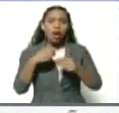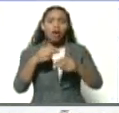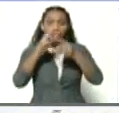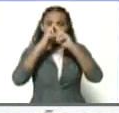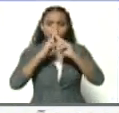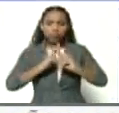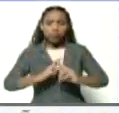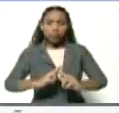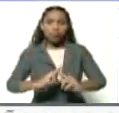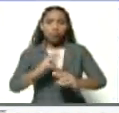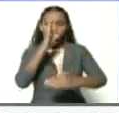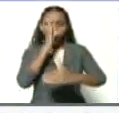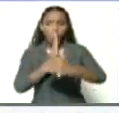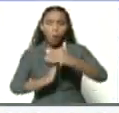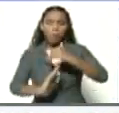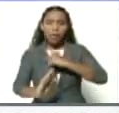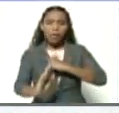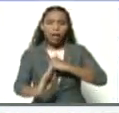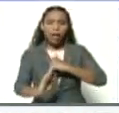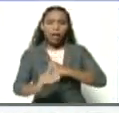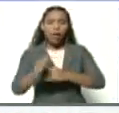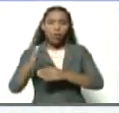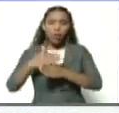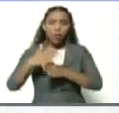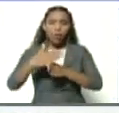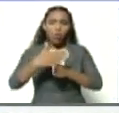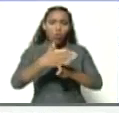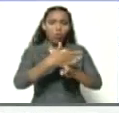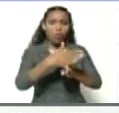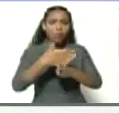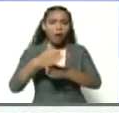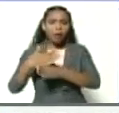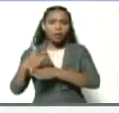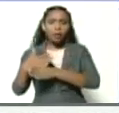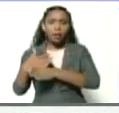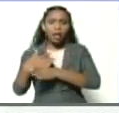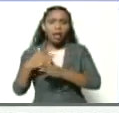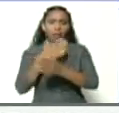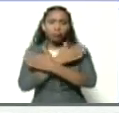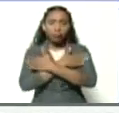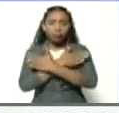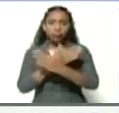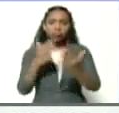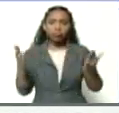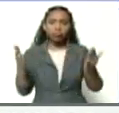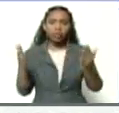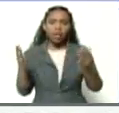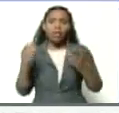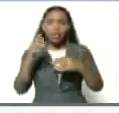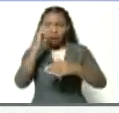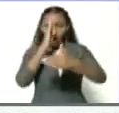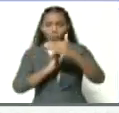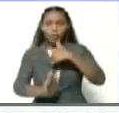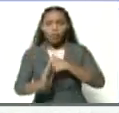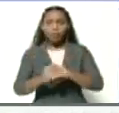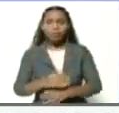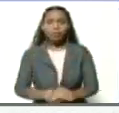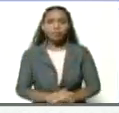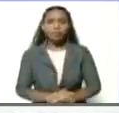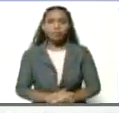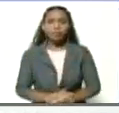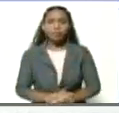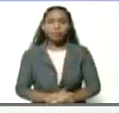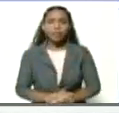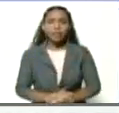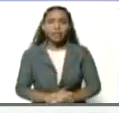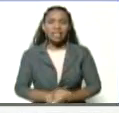honestidad, del compartir, de la solidaridad, de la humildad y